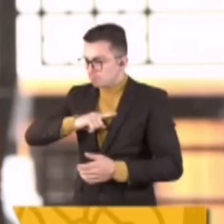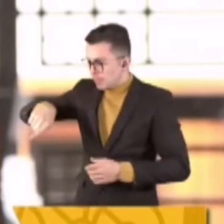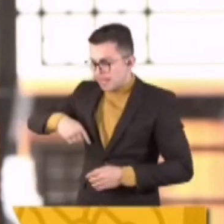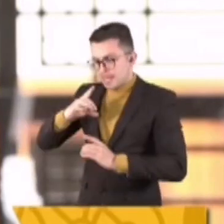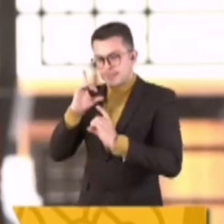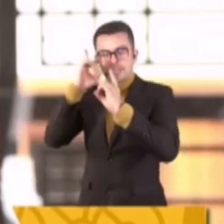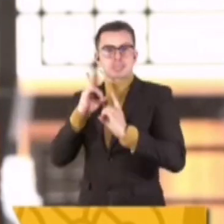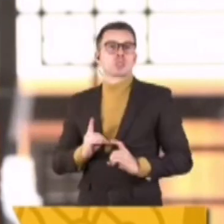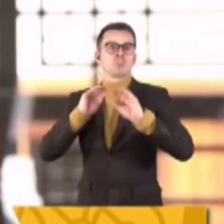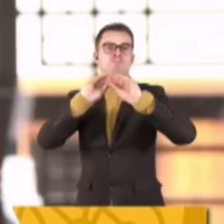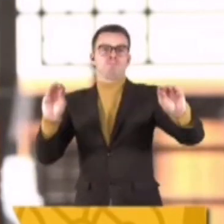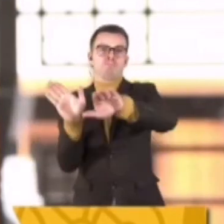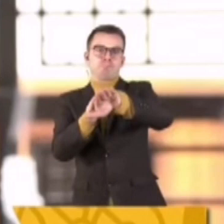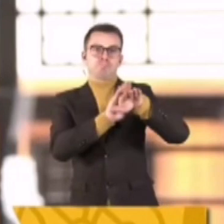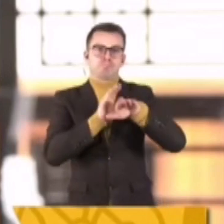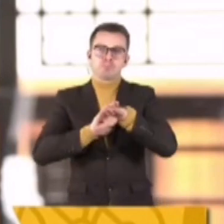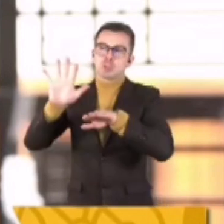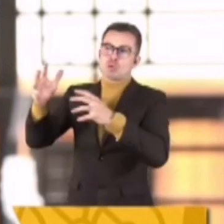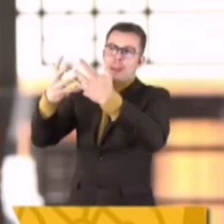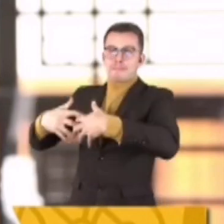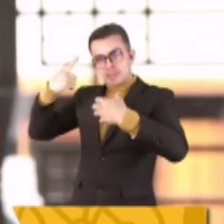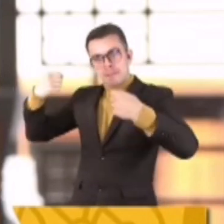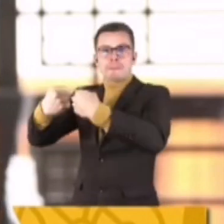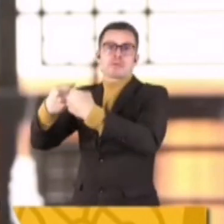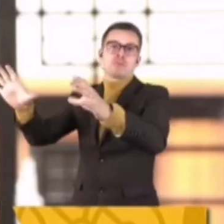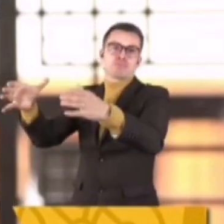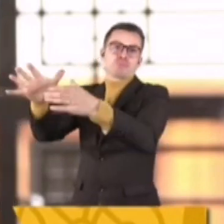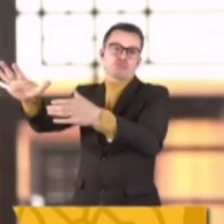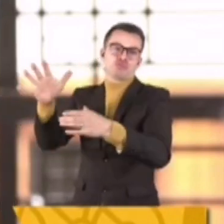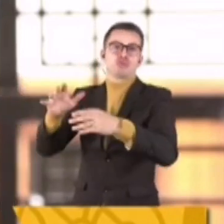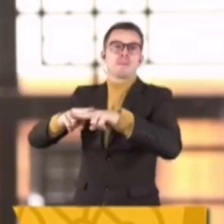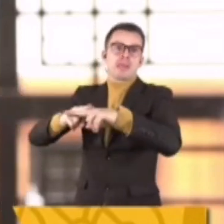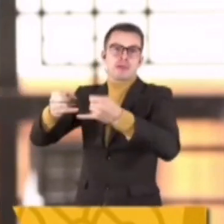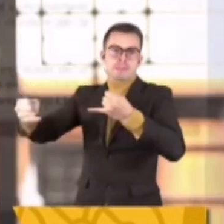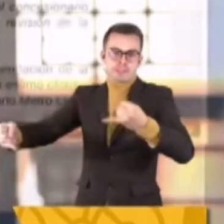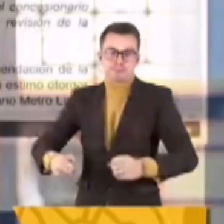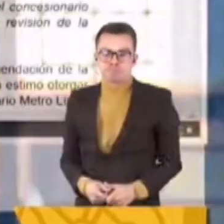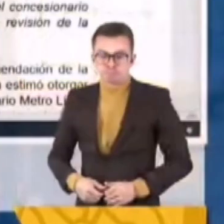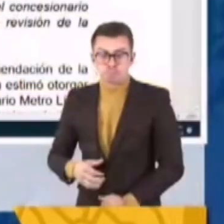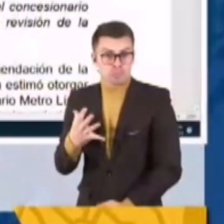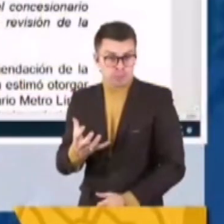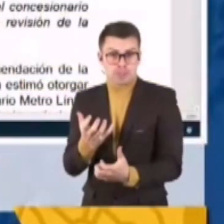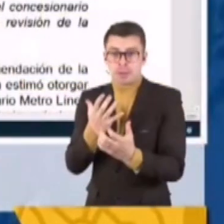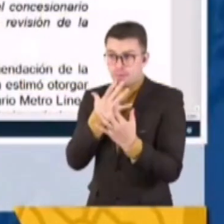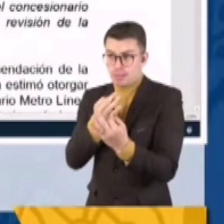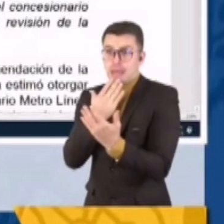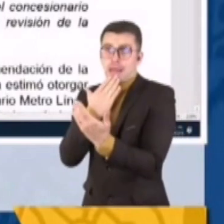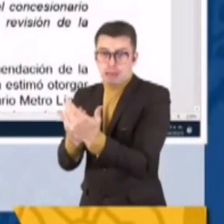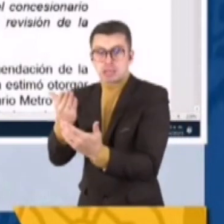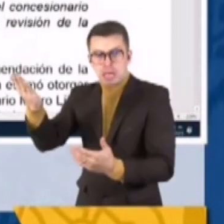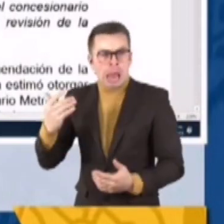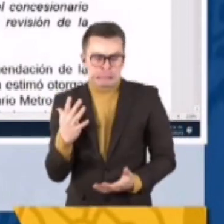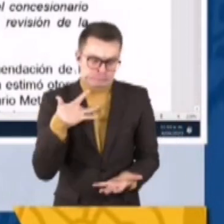hemos tomado con la empresa Línea Metro. Yo quiero decir que le agradezco al consorcio que puso la